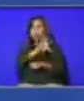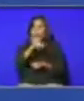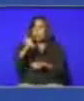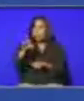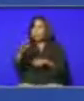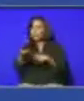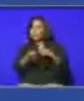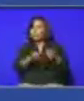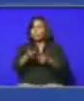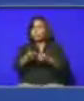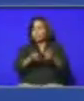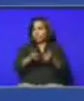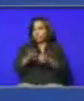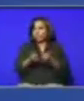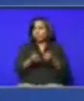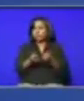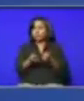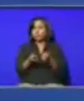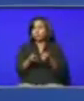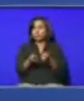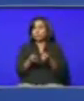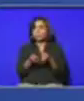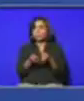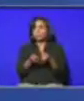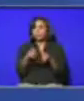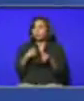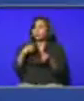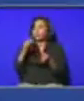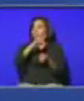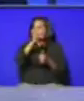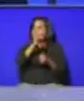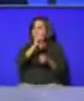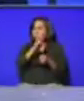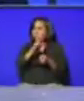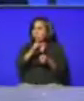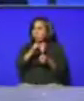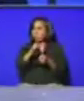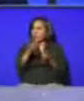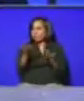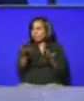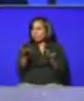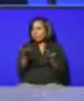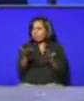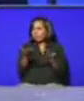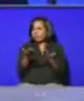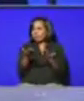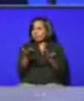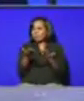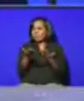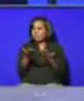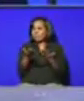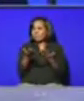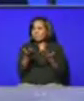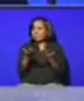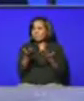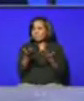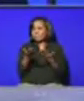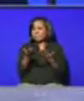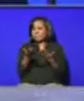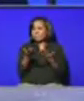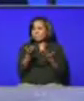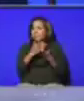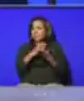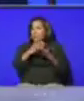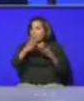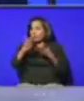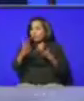de que alguien me va a emplear. Yo le preguntaba sobre la estructura del ICSE porque hay una parte del documento que nos distribuyeron